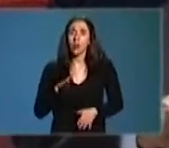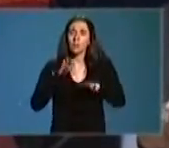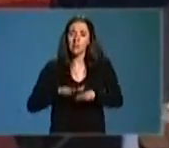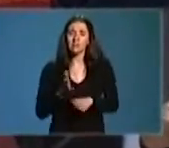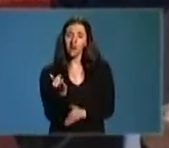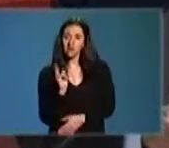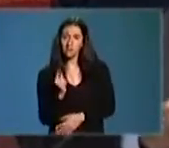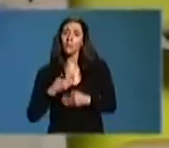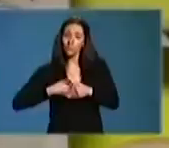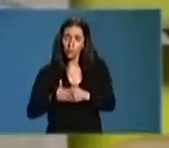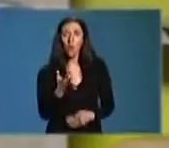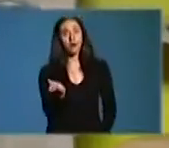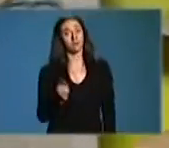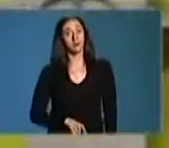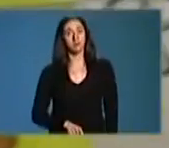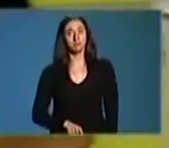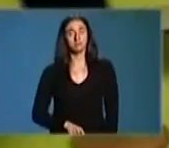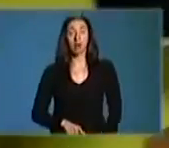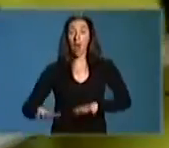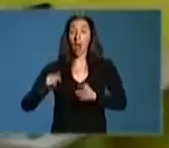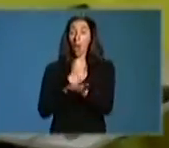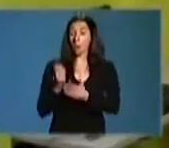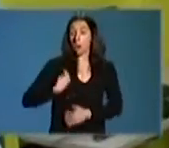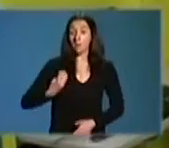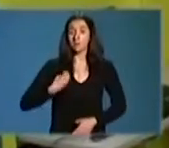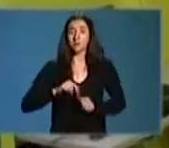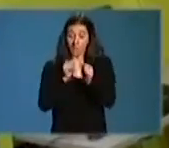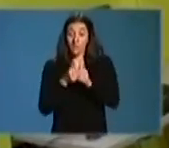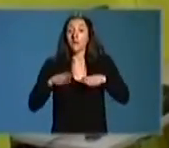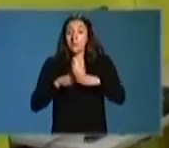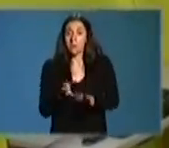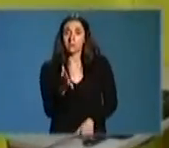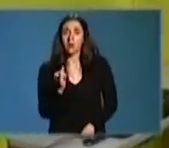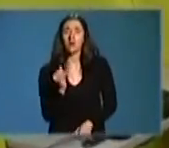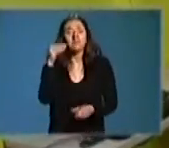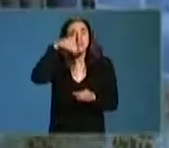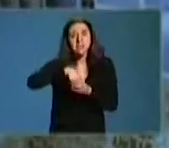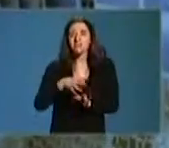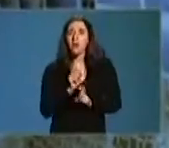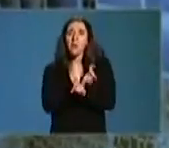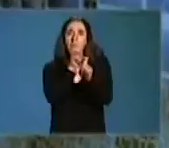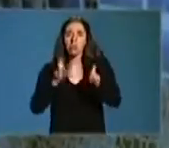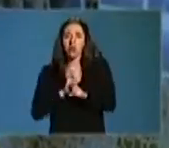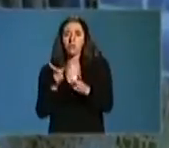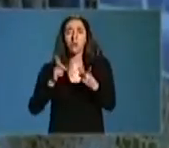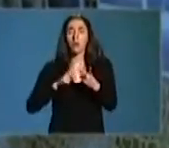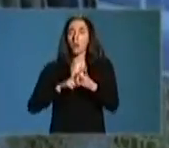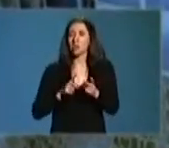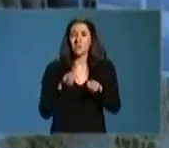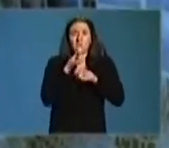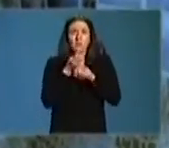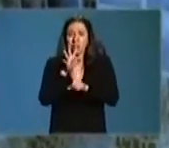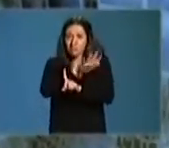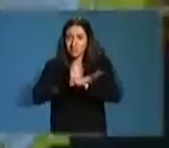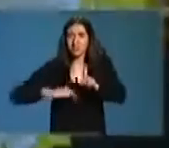fundamentalmente con futuro es tabla turístico medioambiental móvil con forma de barco está dotada no su interior con ordenadores todo tipo de información